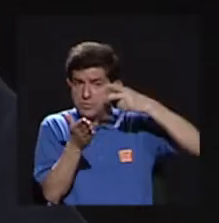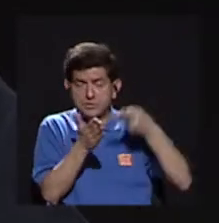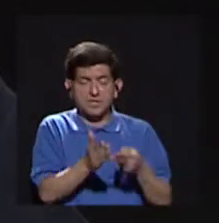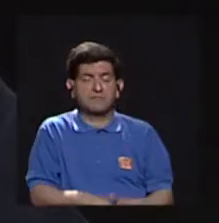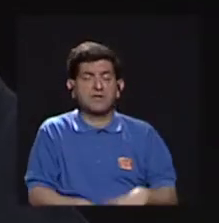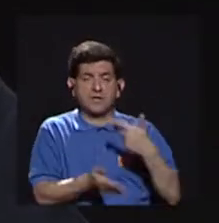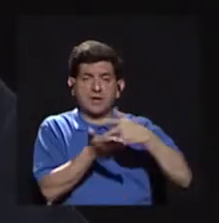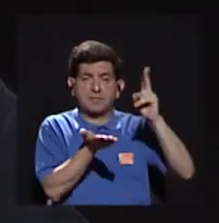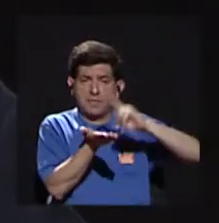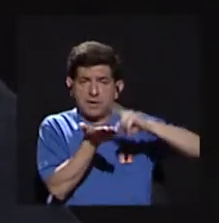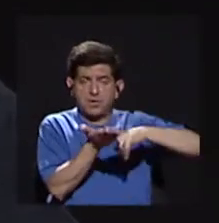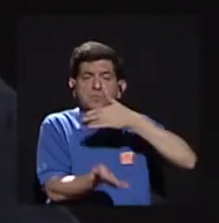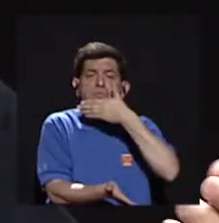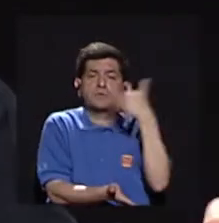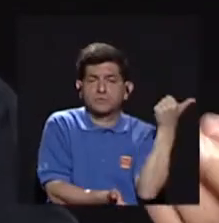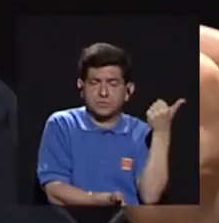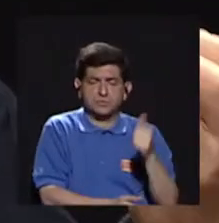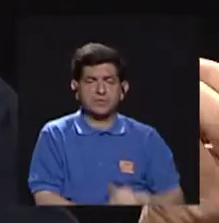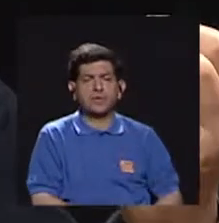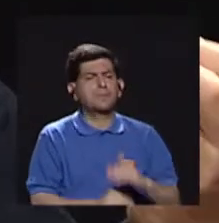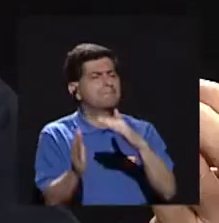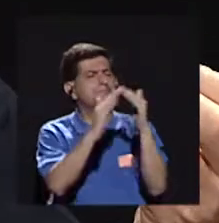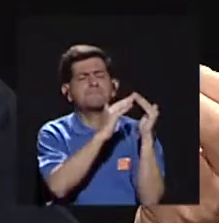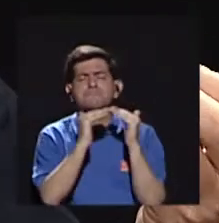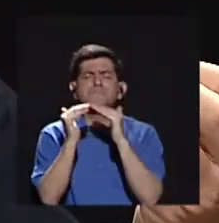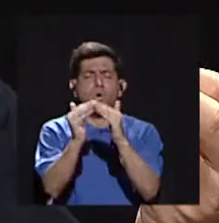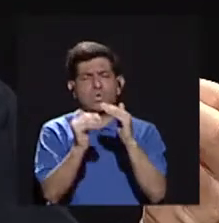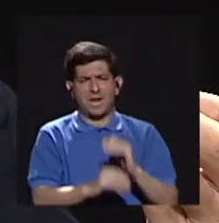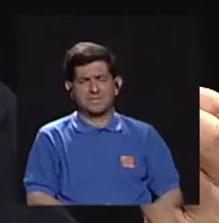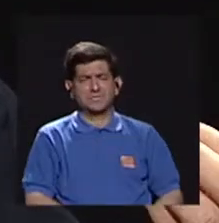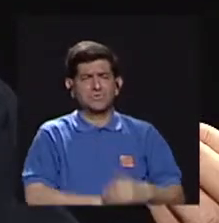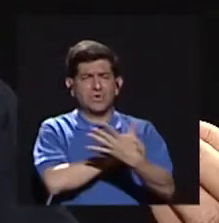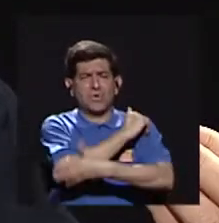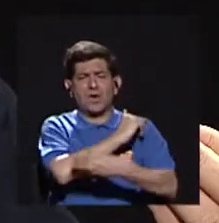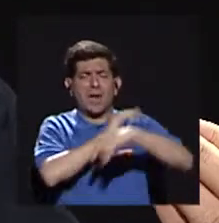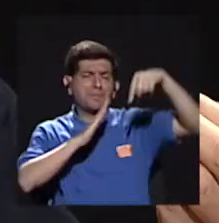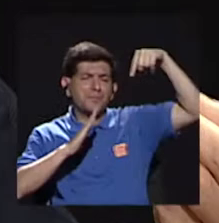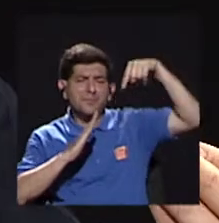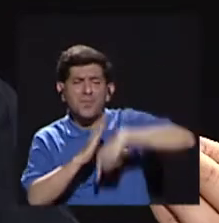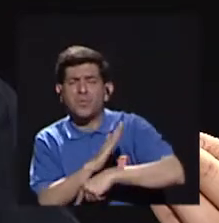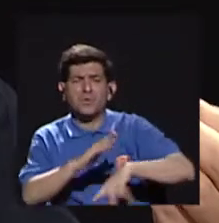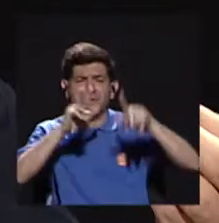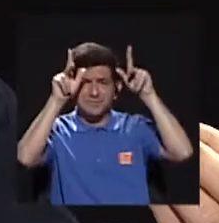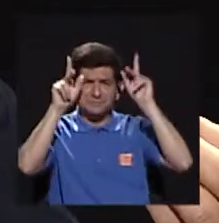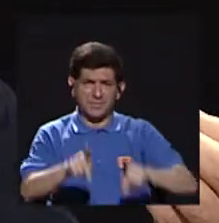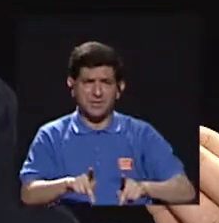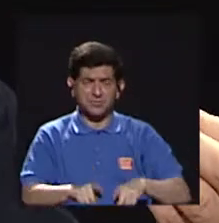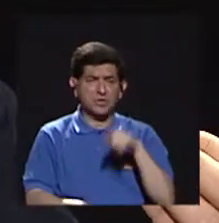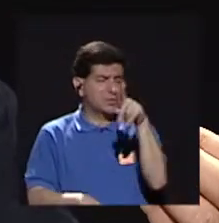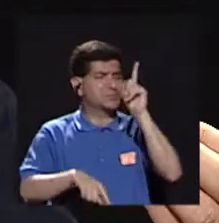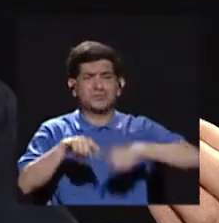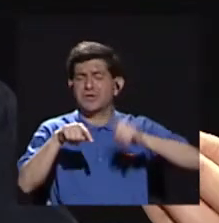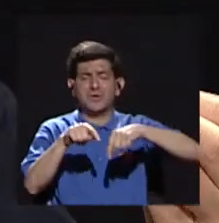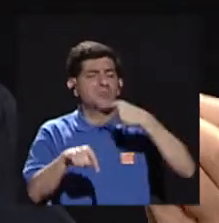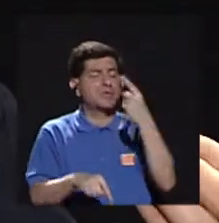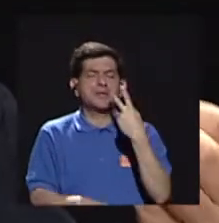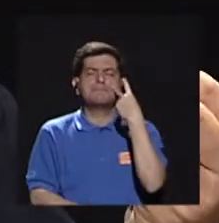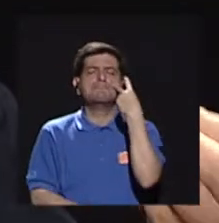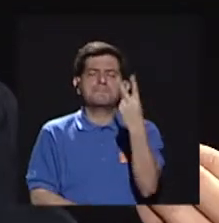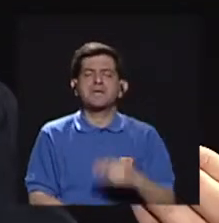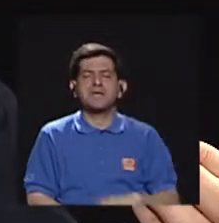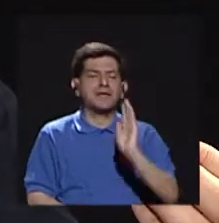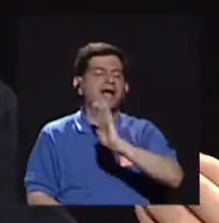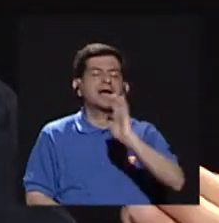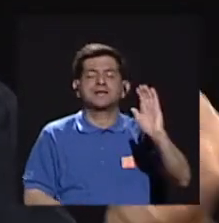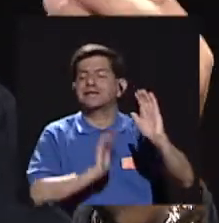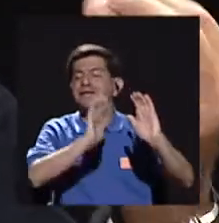impuestos porque toda la población en pobreza extrema son personas a las cuales usted no puede decirle mire vamos a a sus